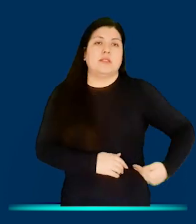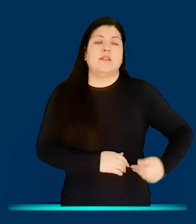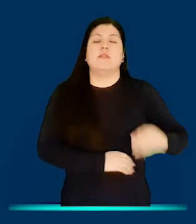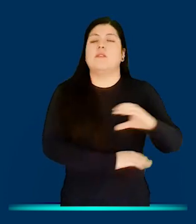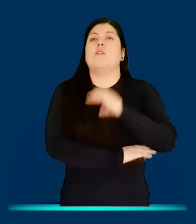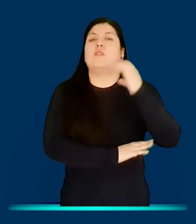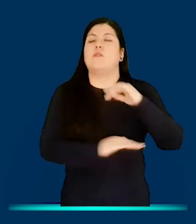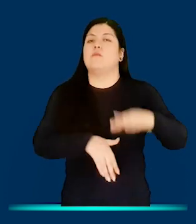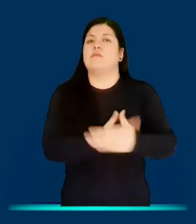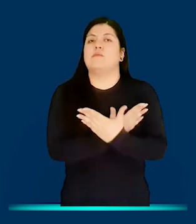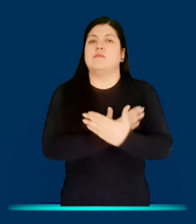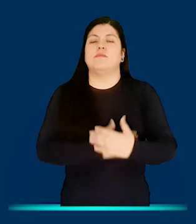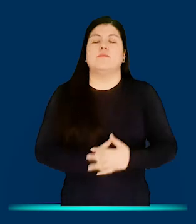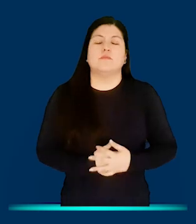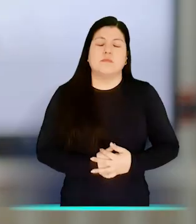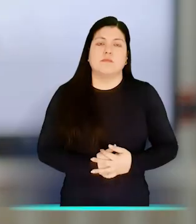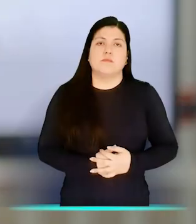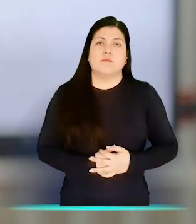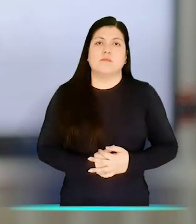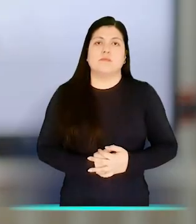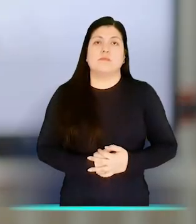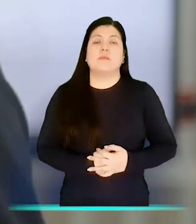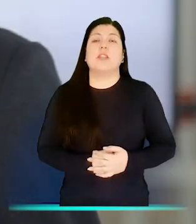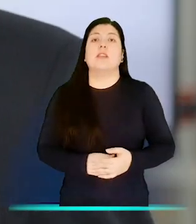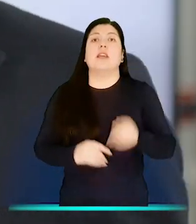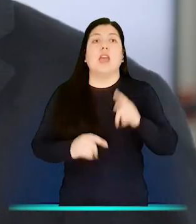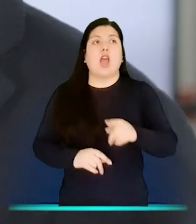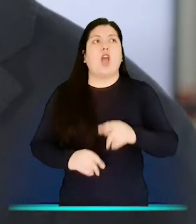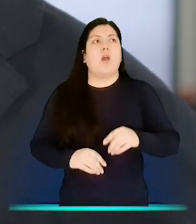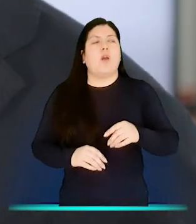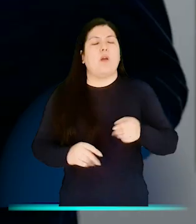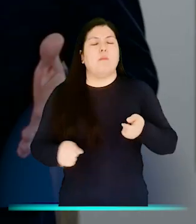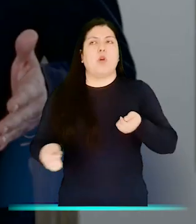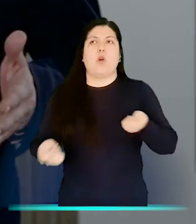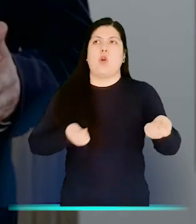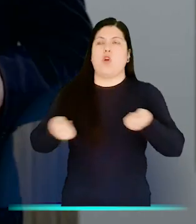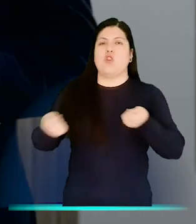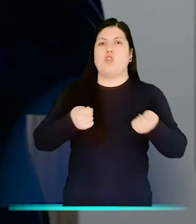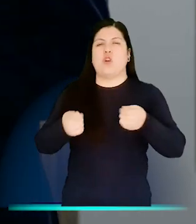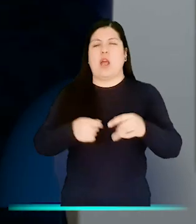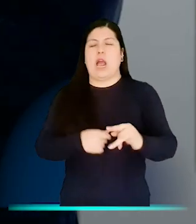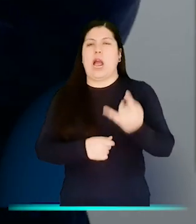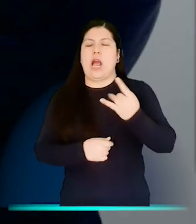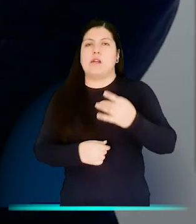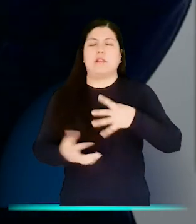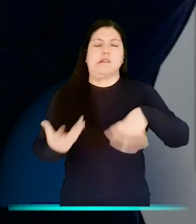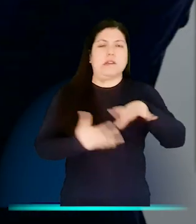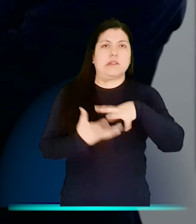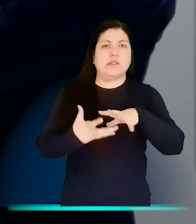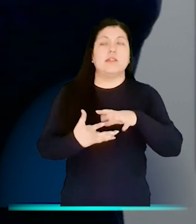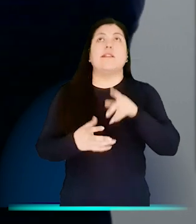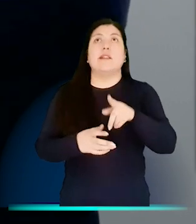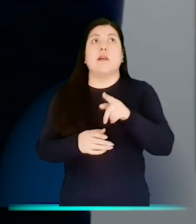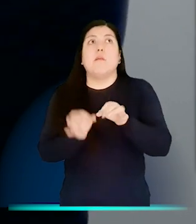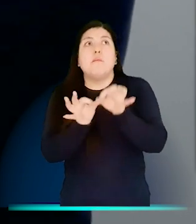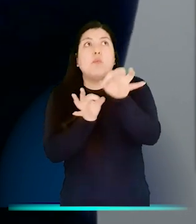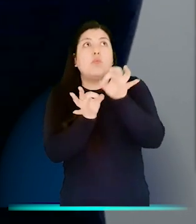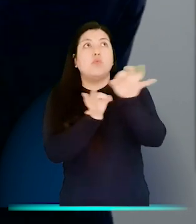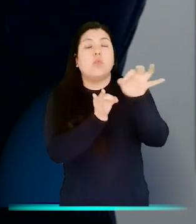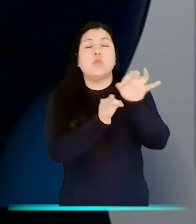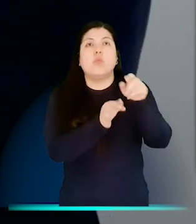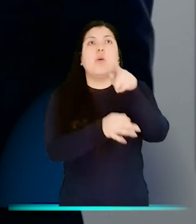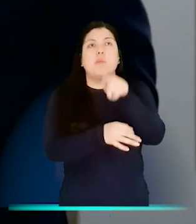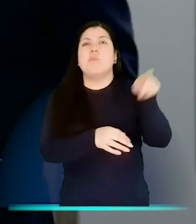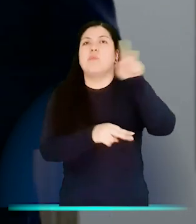de Presidente de la República que vamos a tener este año. Doctor Leiva, y en cuanto a temas de orden público, sabemos que estos municipios pues,